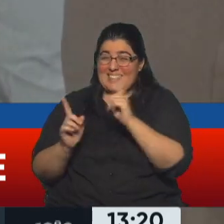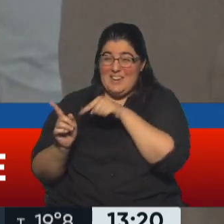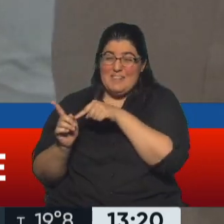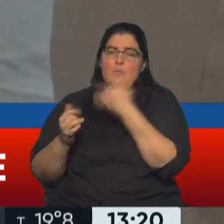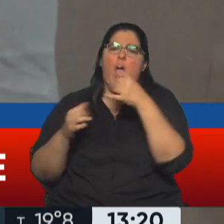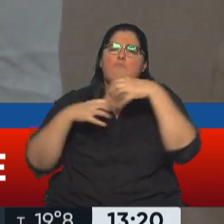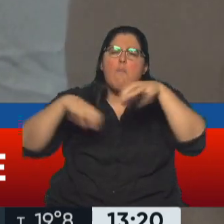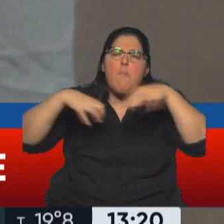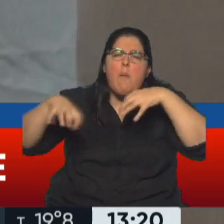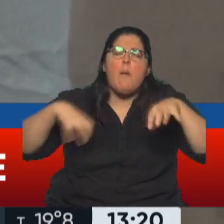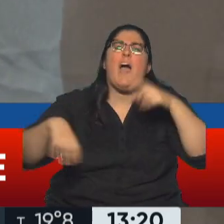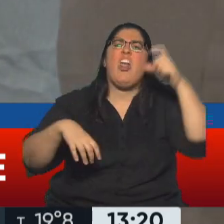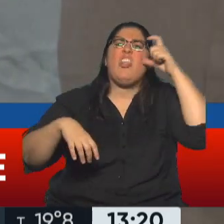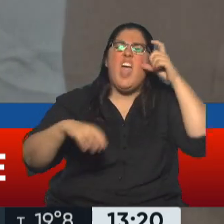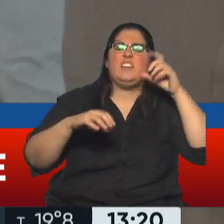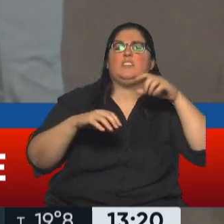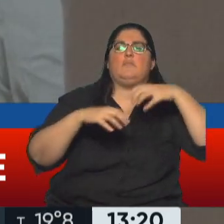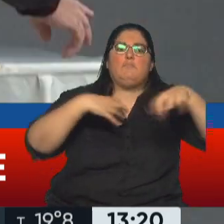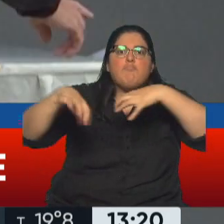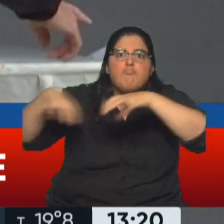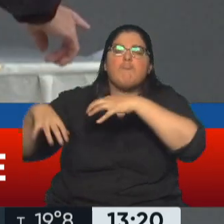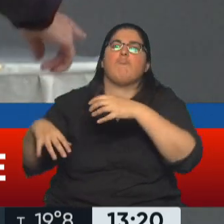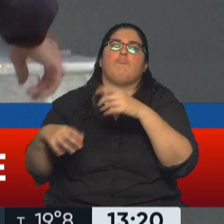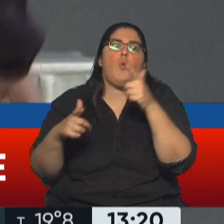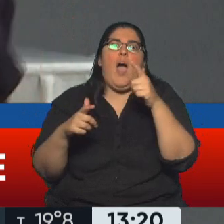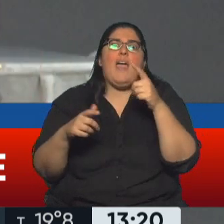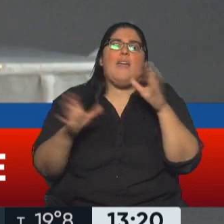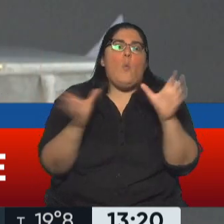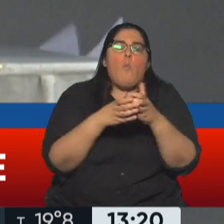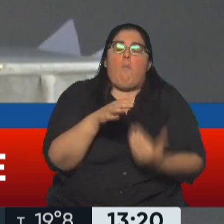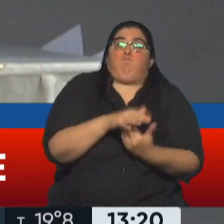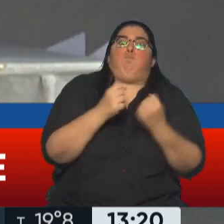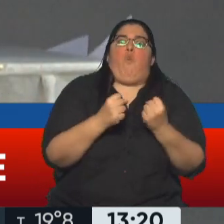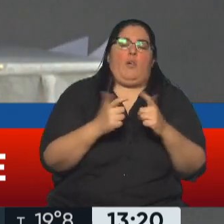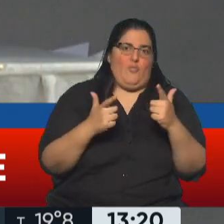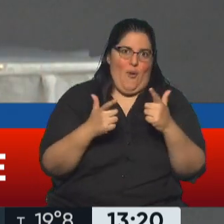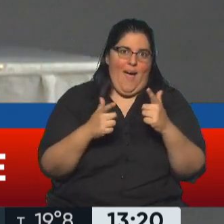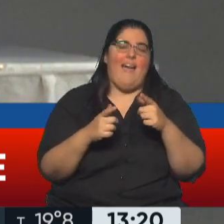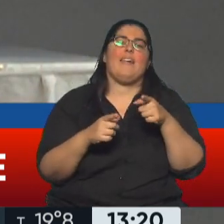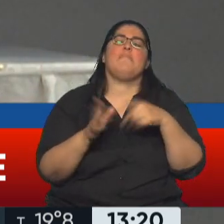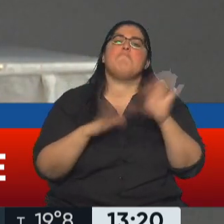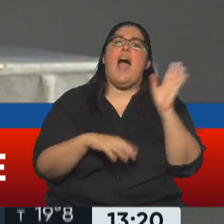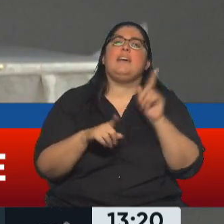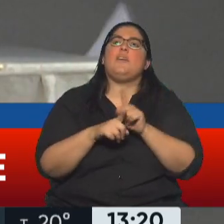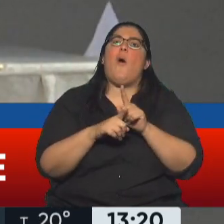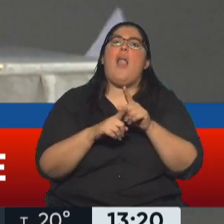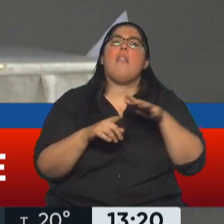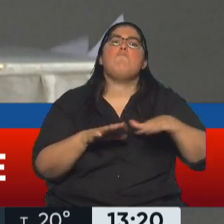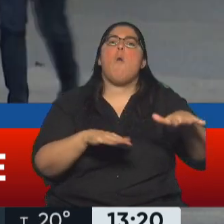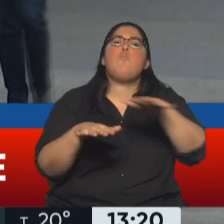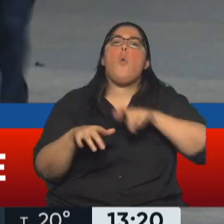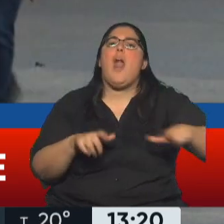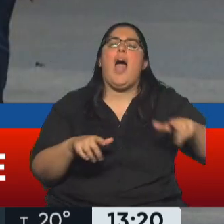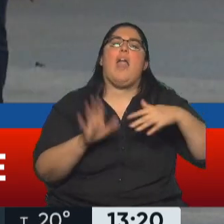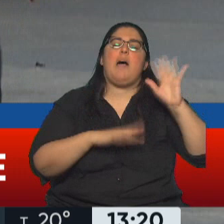fragmentado, con 10 bancadas parlamentarias, donde nadie tiene mayoría, con un espíritu populista muy fuerte y con